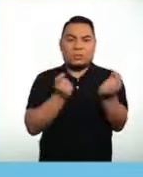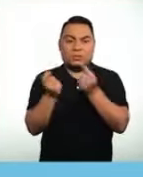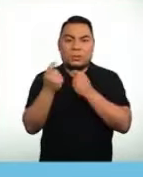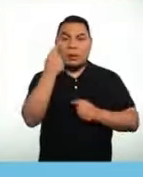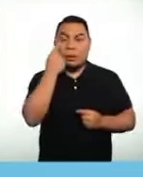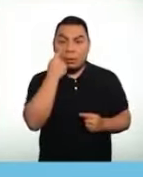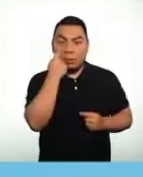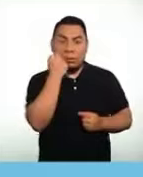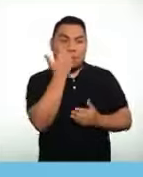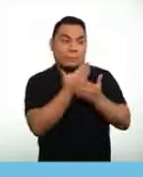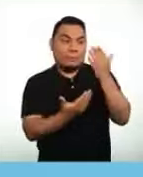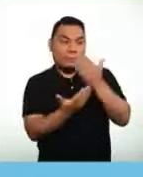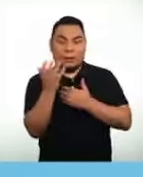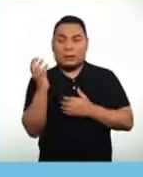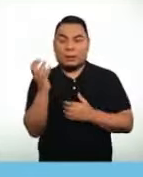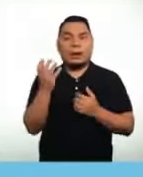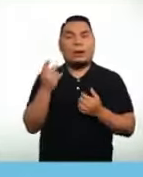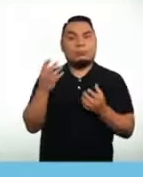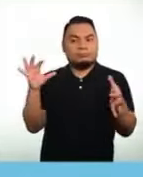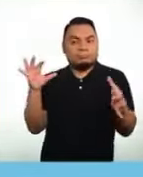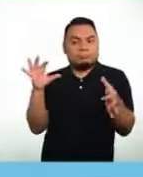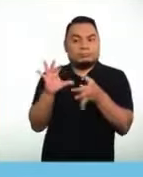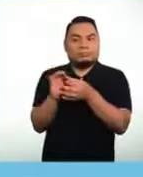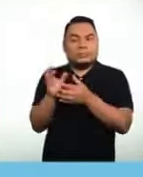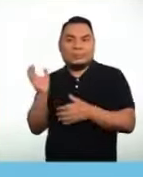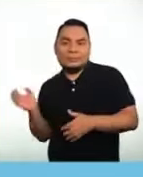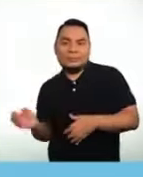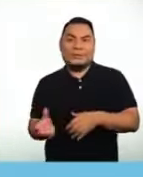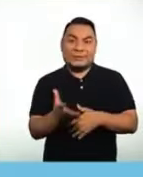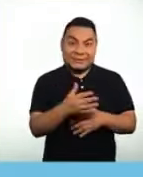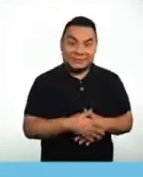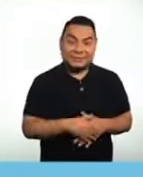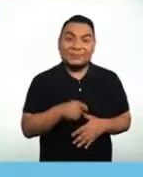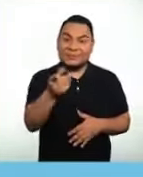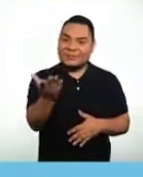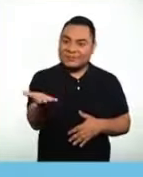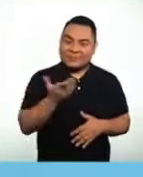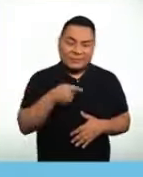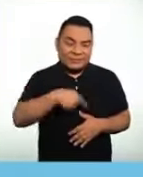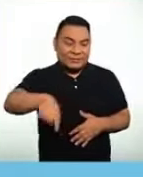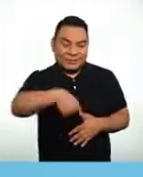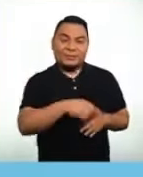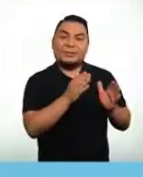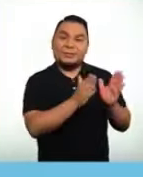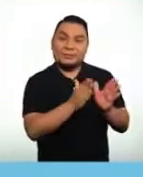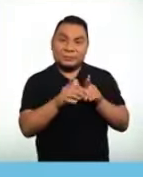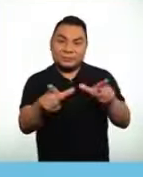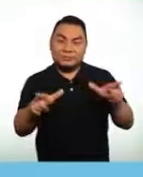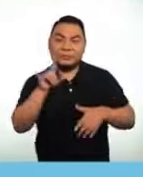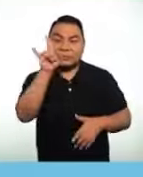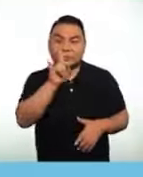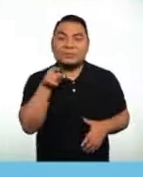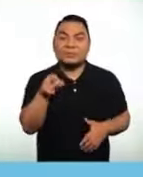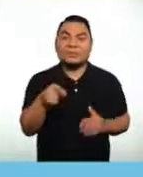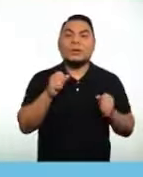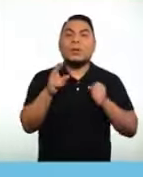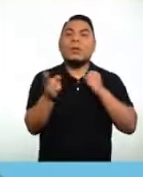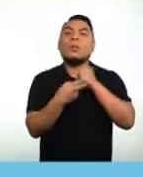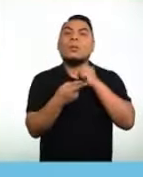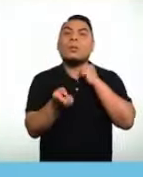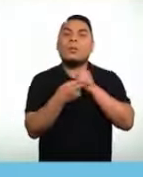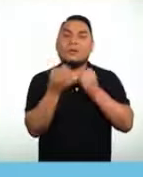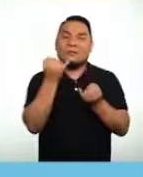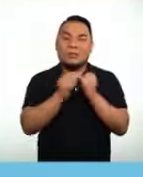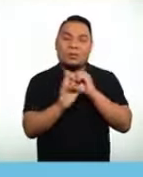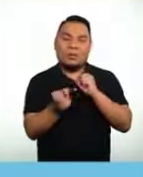óculo-manual, o sea, ojo-mano. Para finalizar, invítenle a ordenar el espacio que utilizaron y